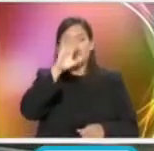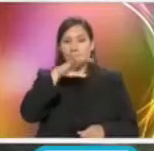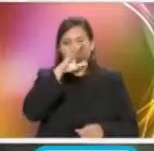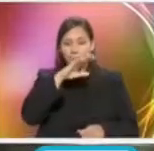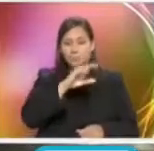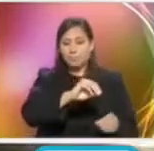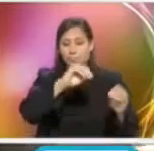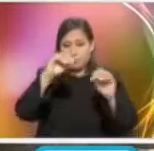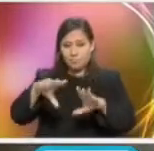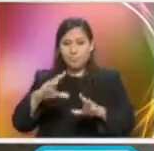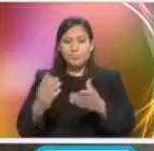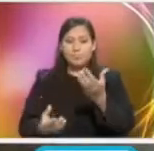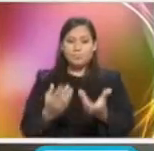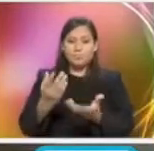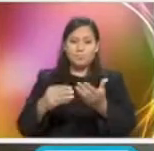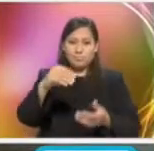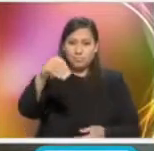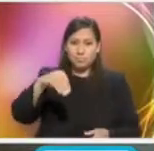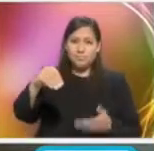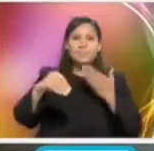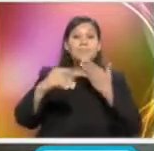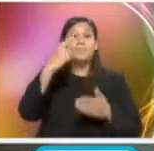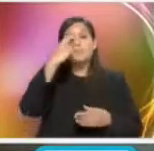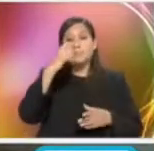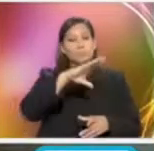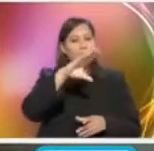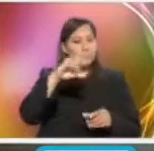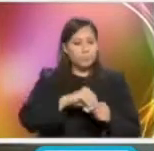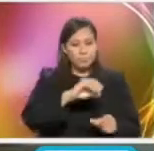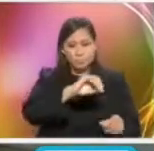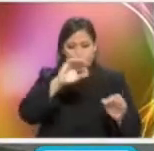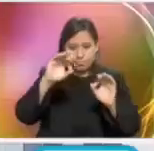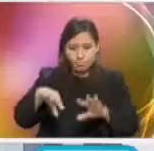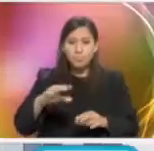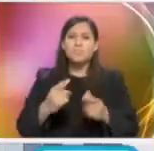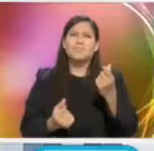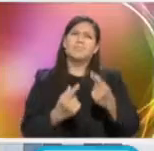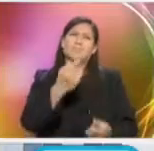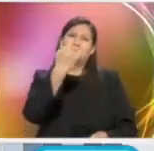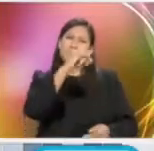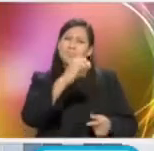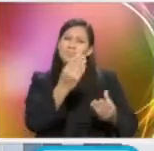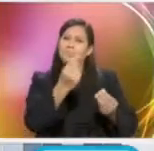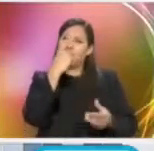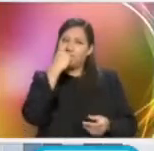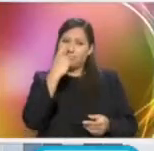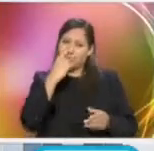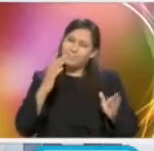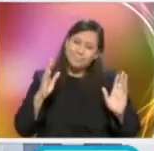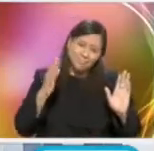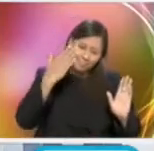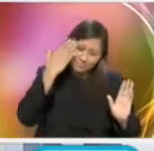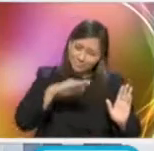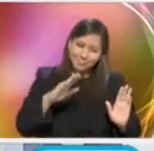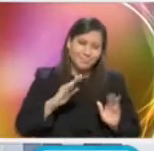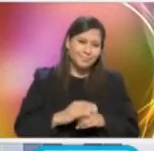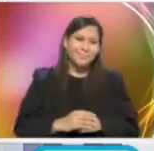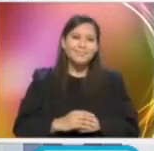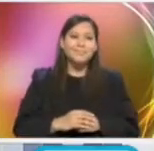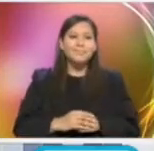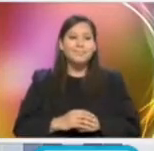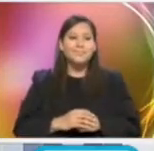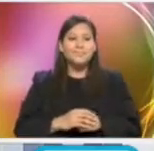dore súper bien. El ajo lo puse entero porque luego unos por ahí se me quejan de que le pongo mucho ajo. Ya sabes. Unos por ahí.